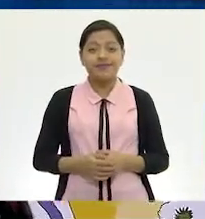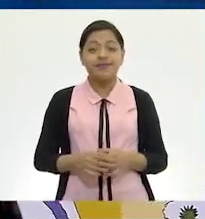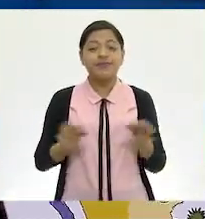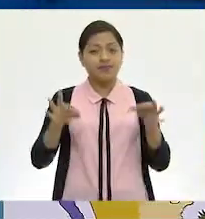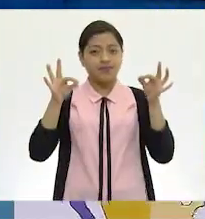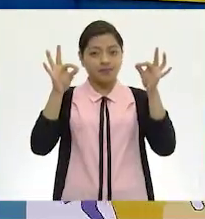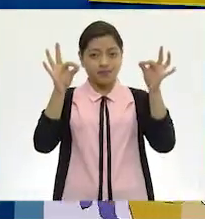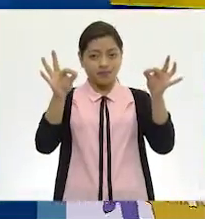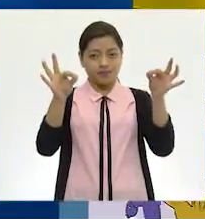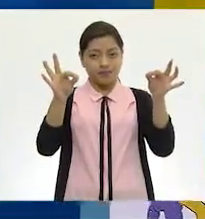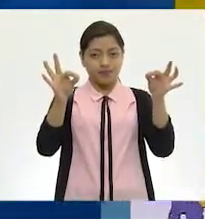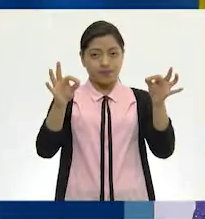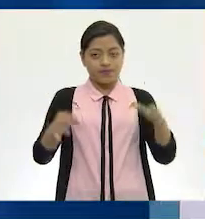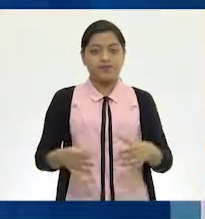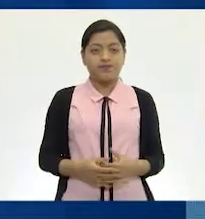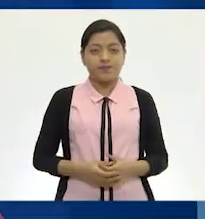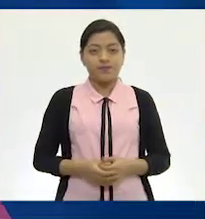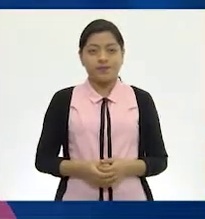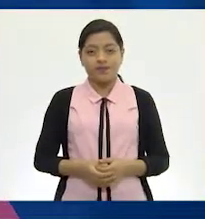A ver.